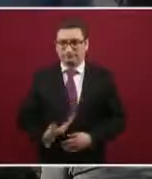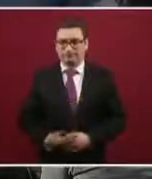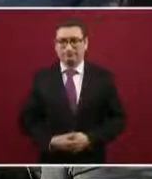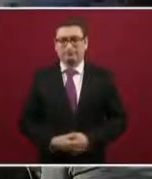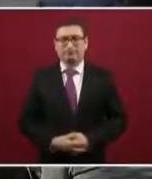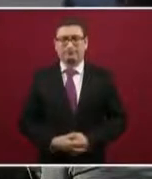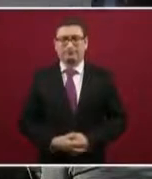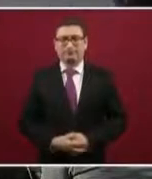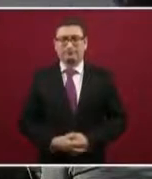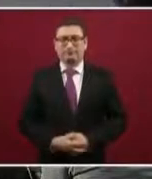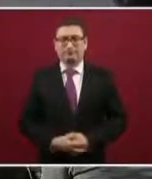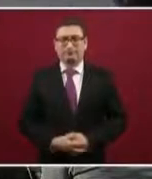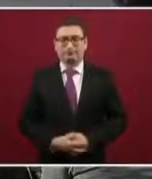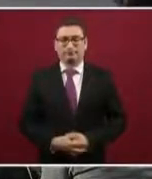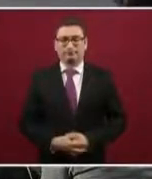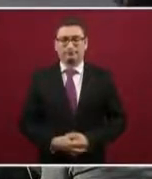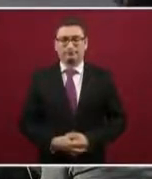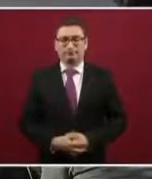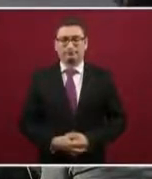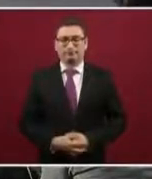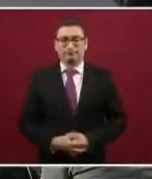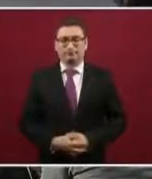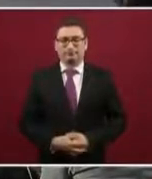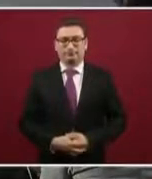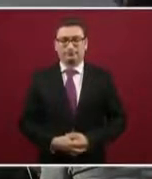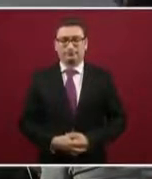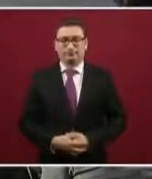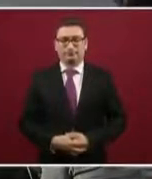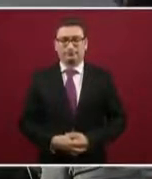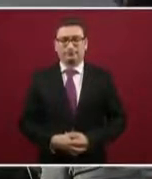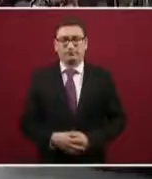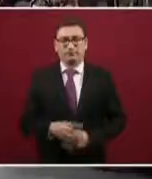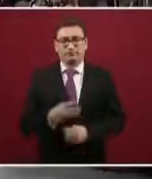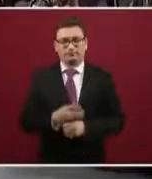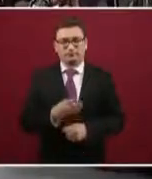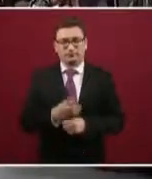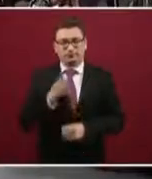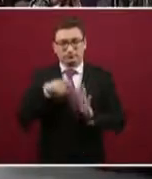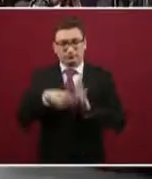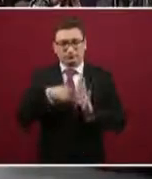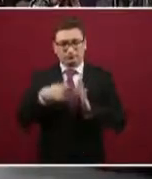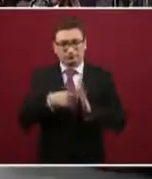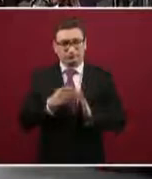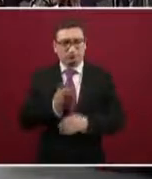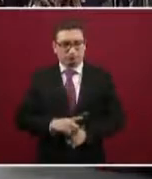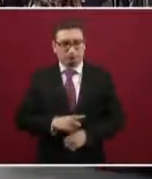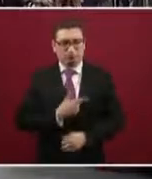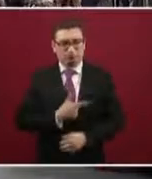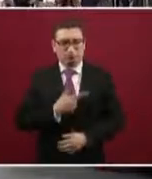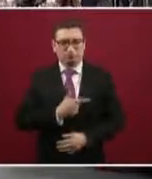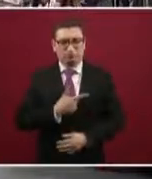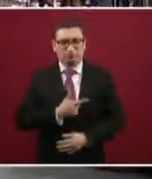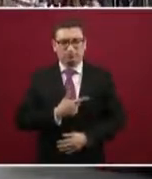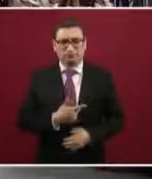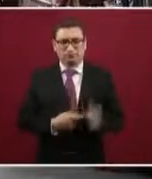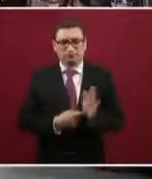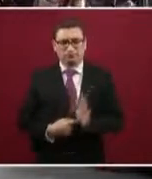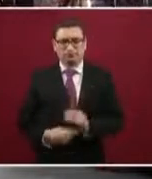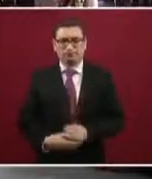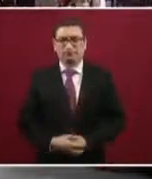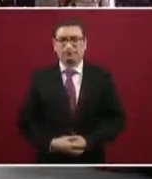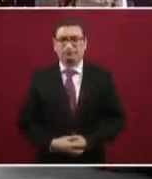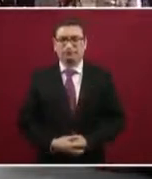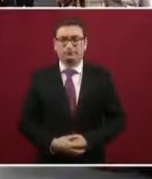presidente. Sí, vamos a ver un pequeño video. Buenos días, me da mucho gusto estar aquí con todos ustedes. Les vamos a presentar